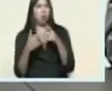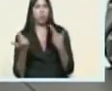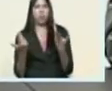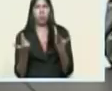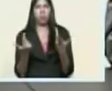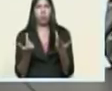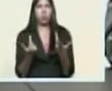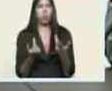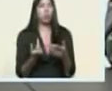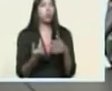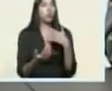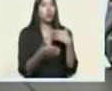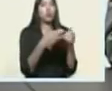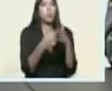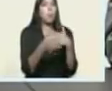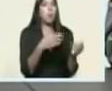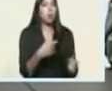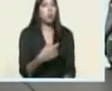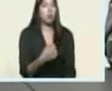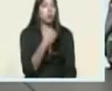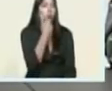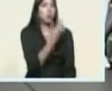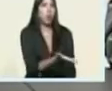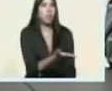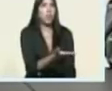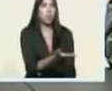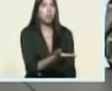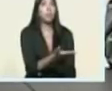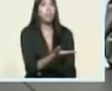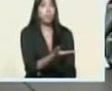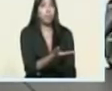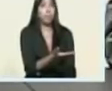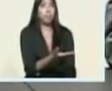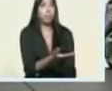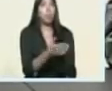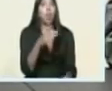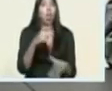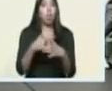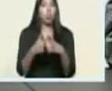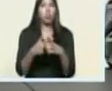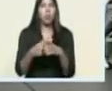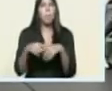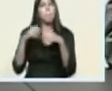nada, ha dicho. Y que el bloqueo se va a recrudecer contra Cuba.